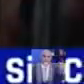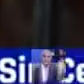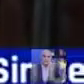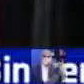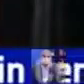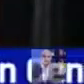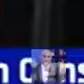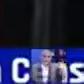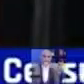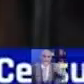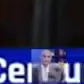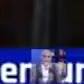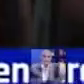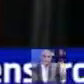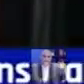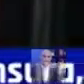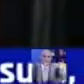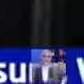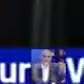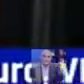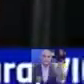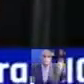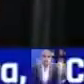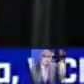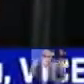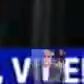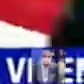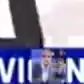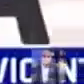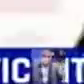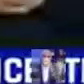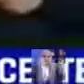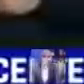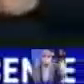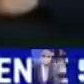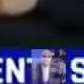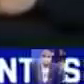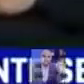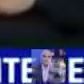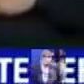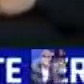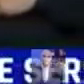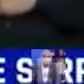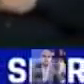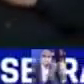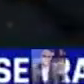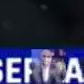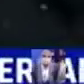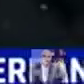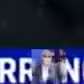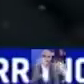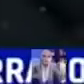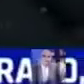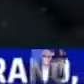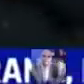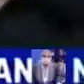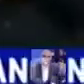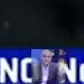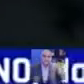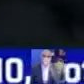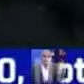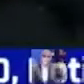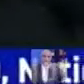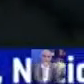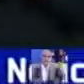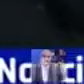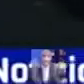en el tema de la reforma eléctrica. Vemos y escuchamos al presidente. Cosas en donde no vamos, de una vez lo